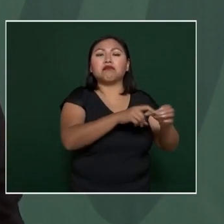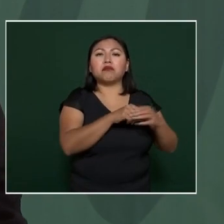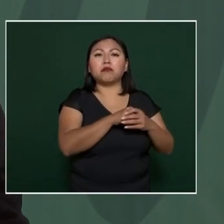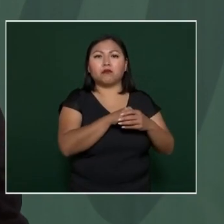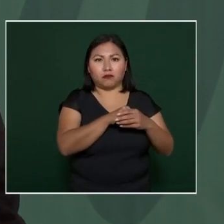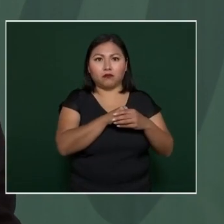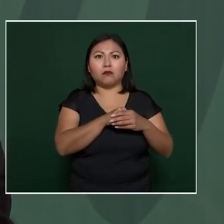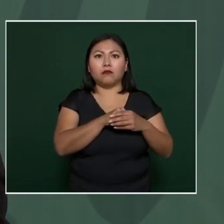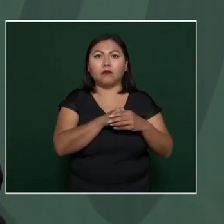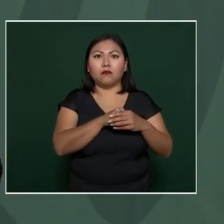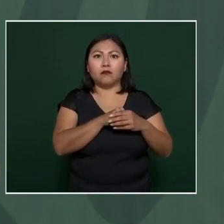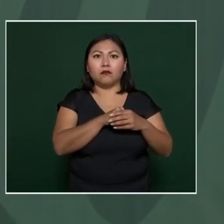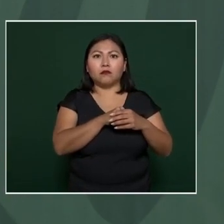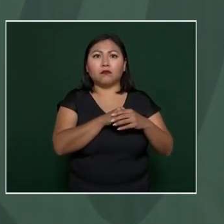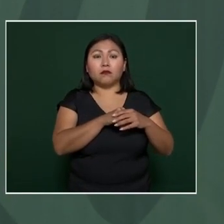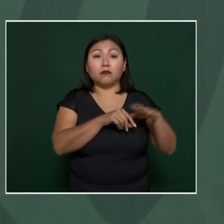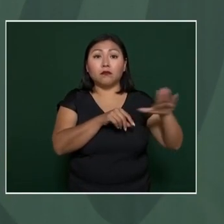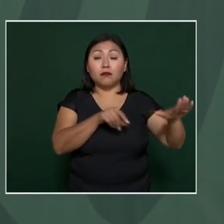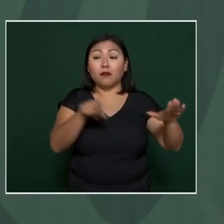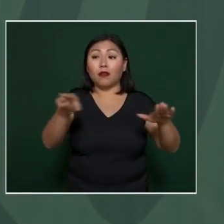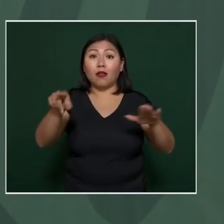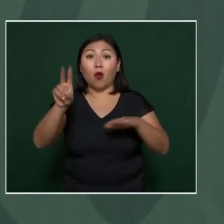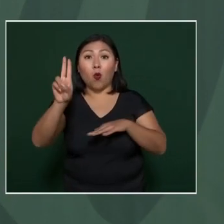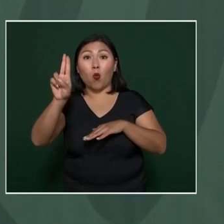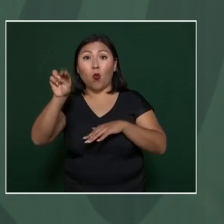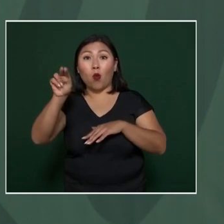investigaciones jurídicas de la